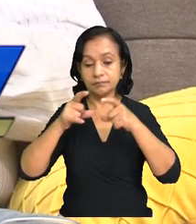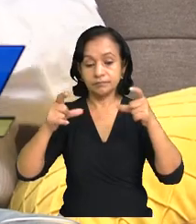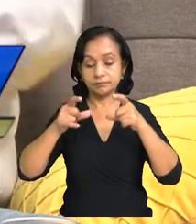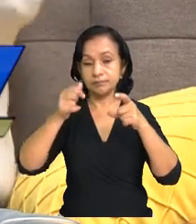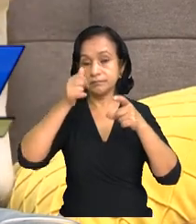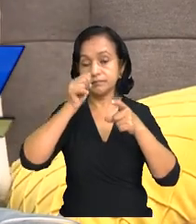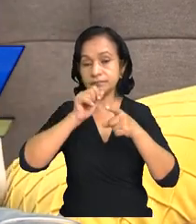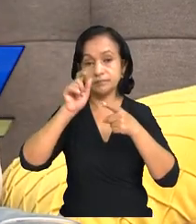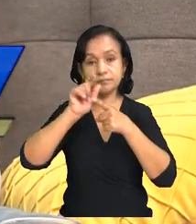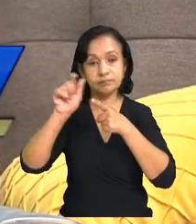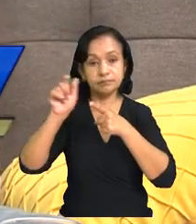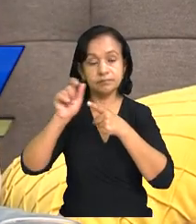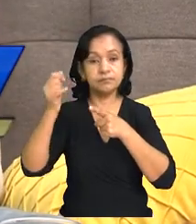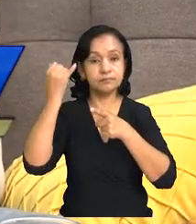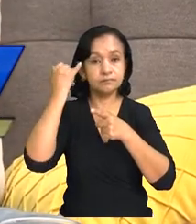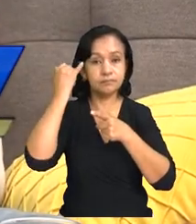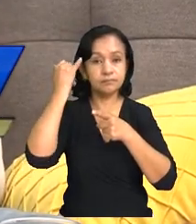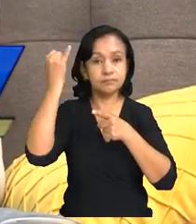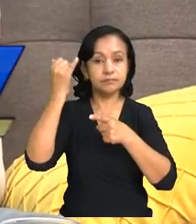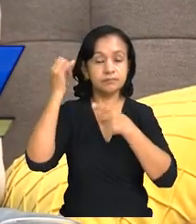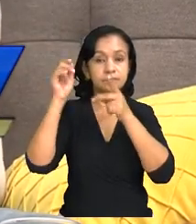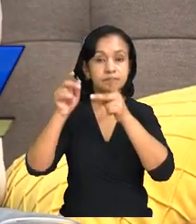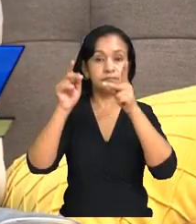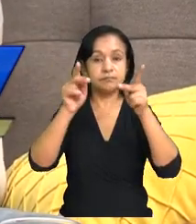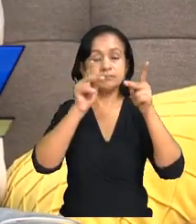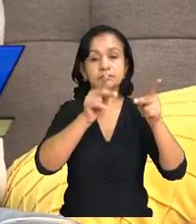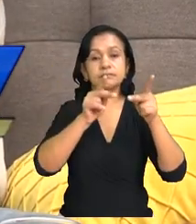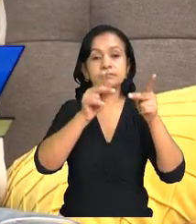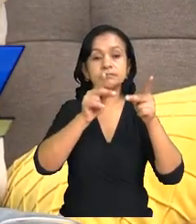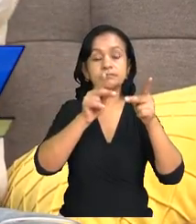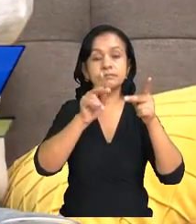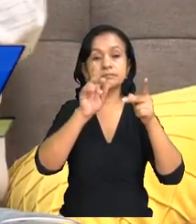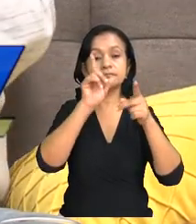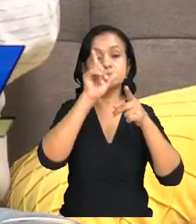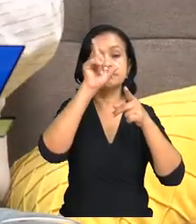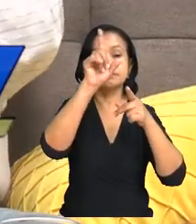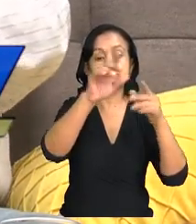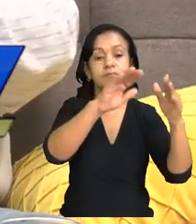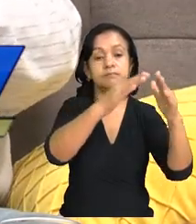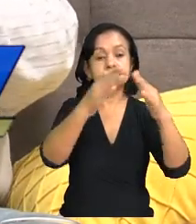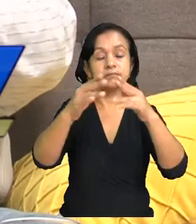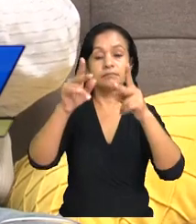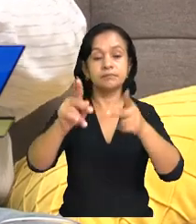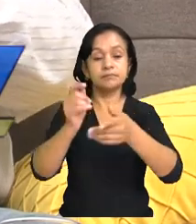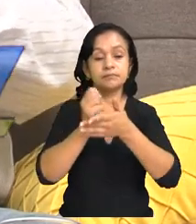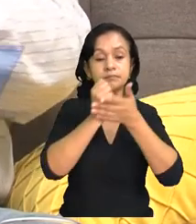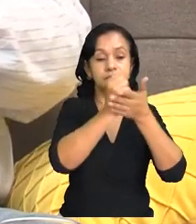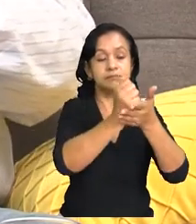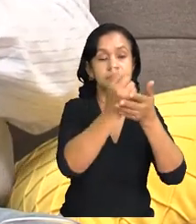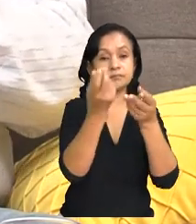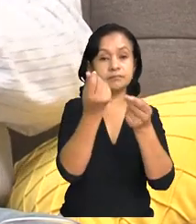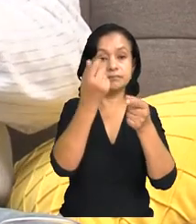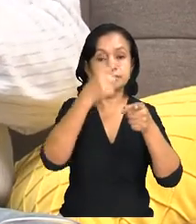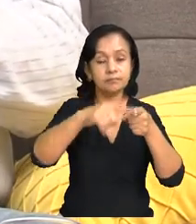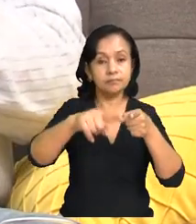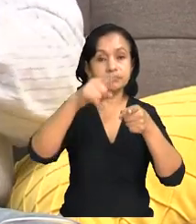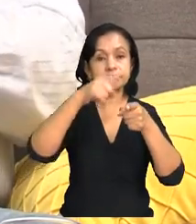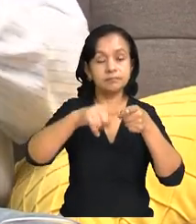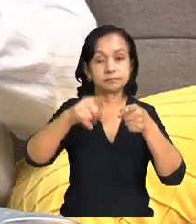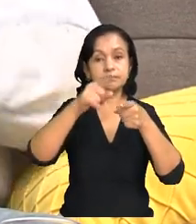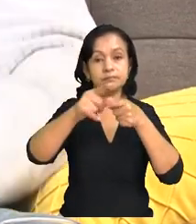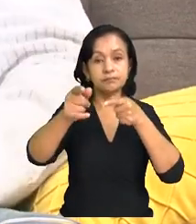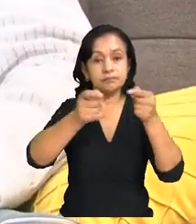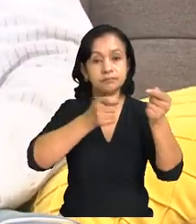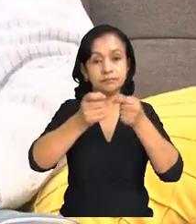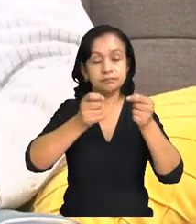todos los meses. Entonces la idea es que también haya micromedición en las comunidades rurales para que la gente ayude, con eso se aporta a que se administre, se